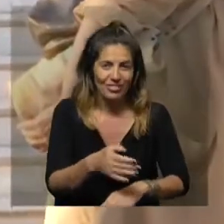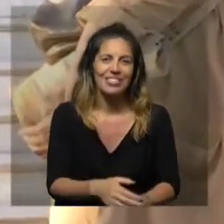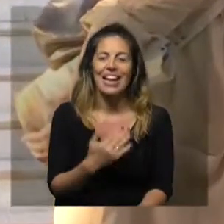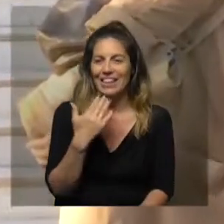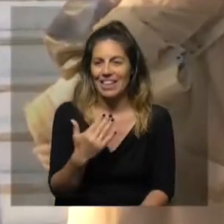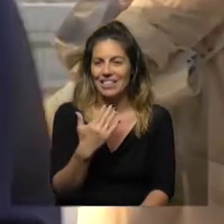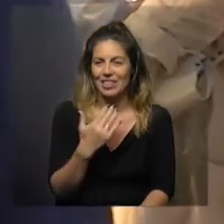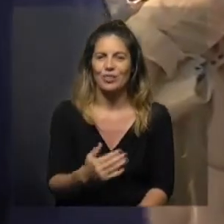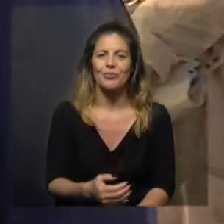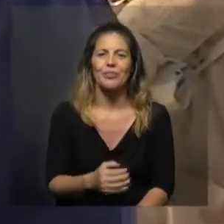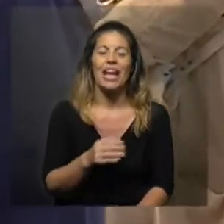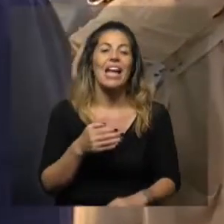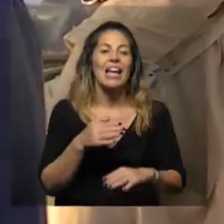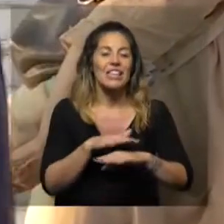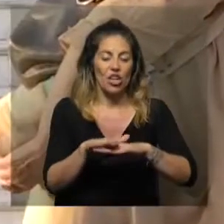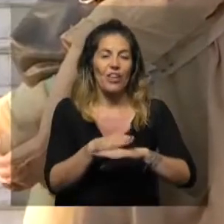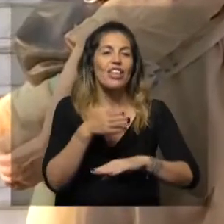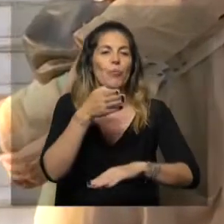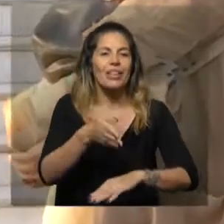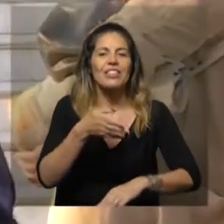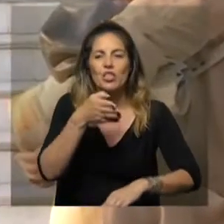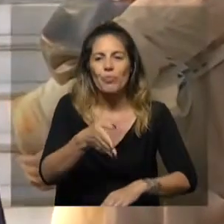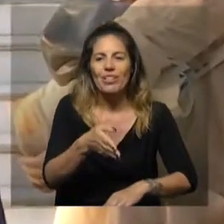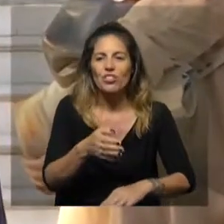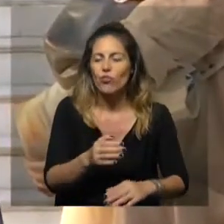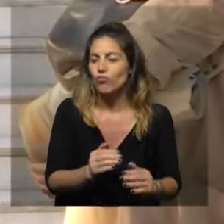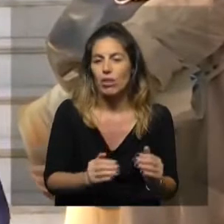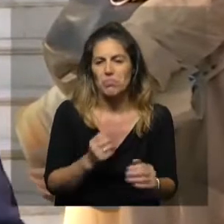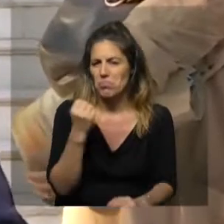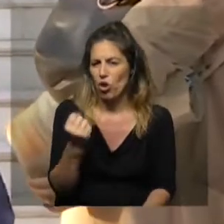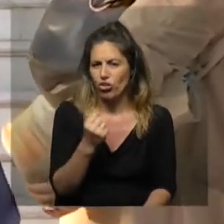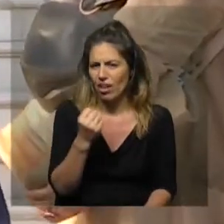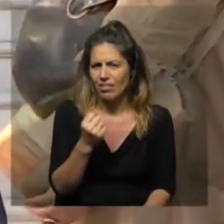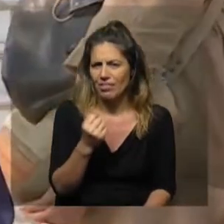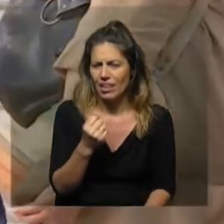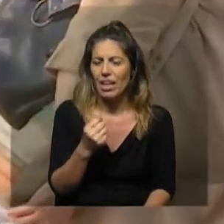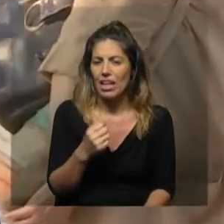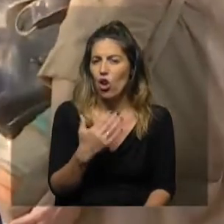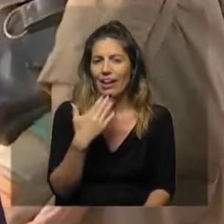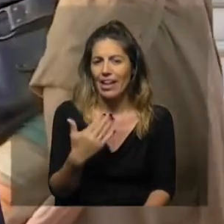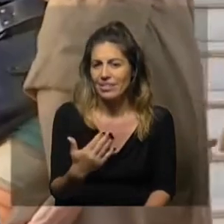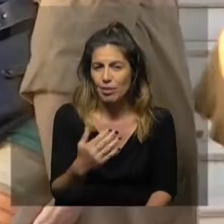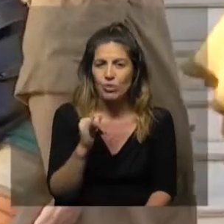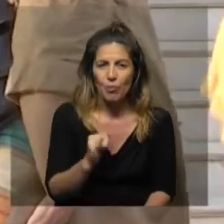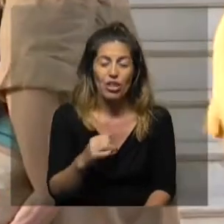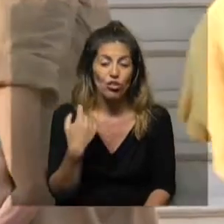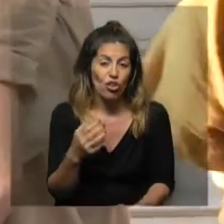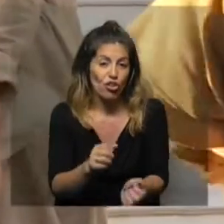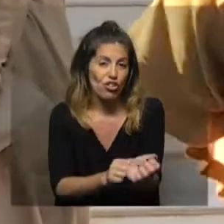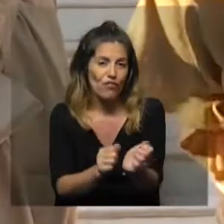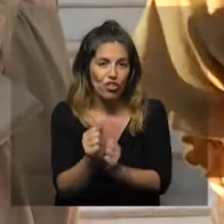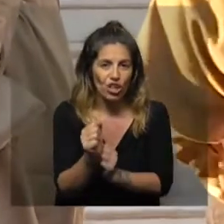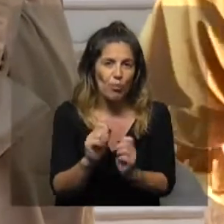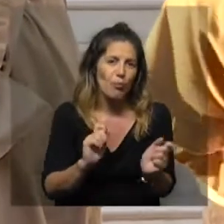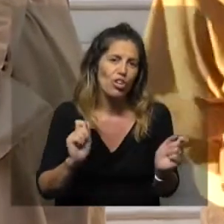Gracias el nivel de participación fue altísimo y lo agradecemos enormemente nosotros nos esforzamos por cambiar